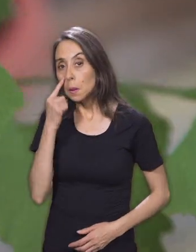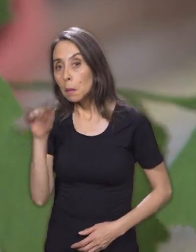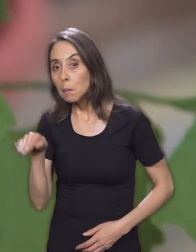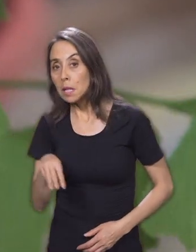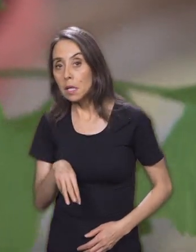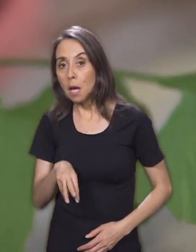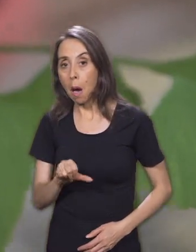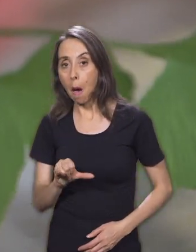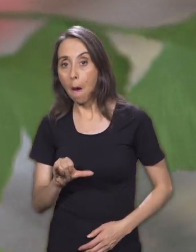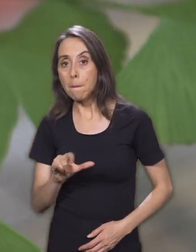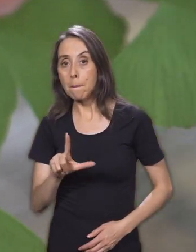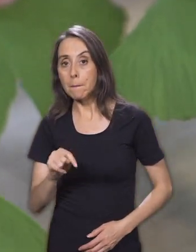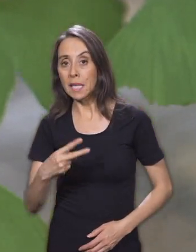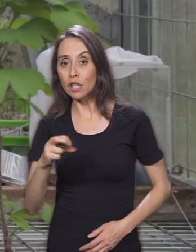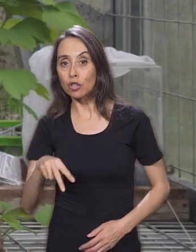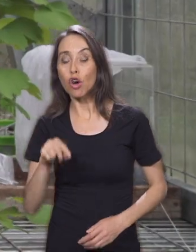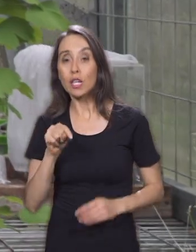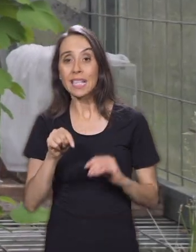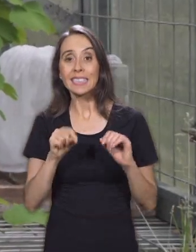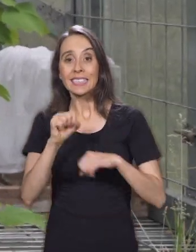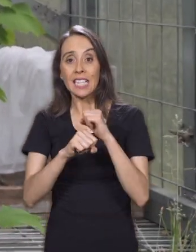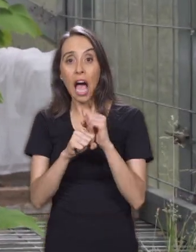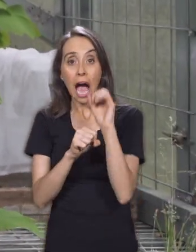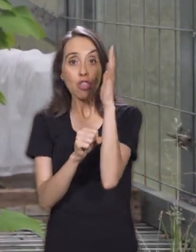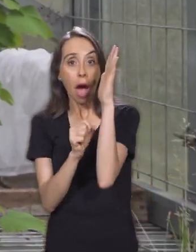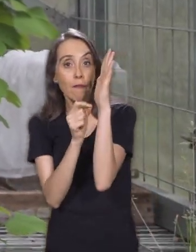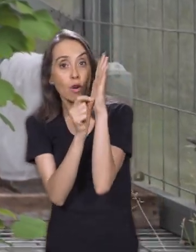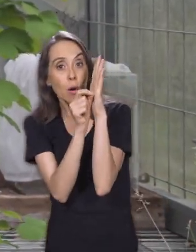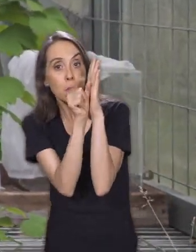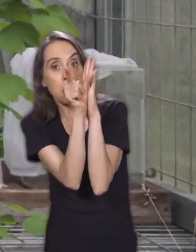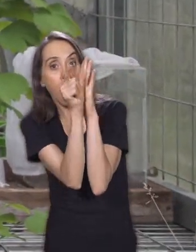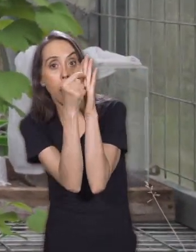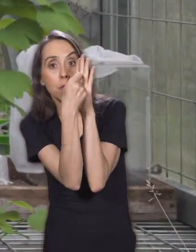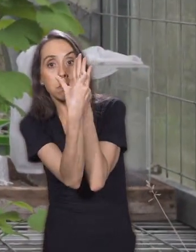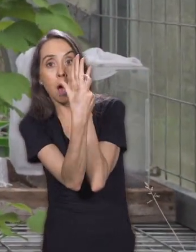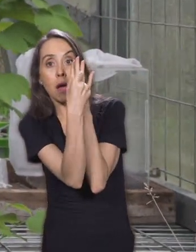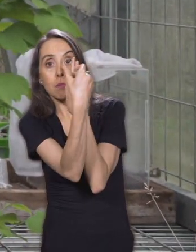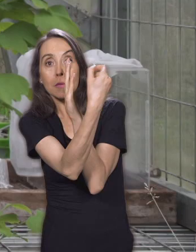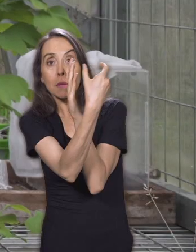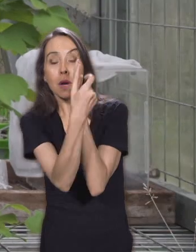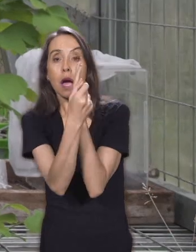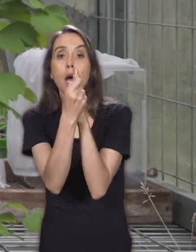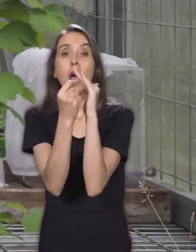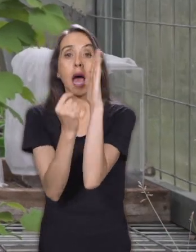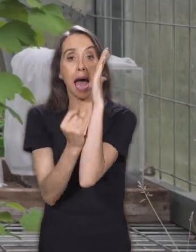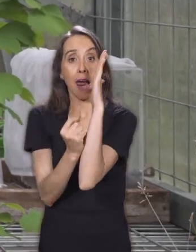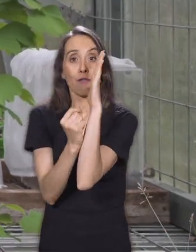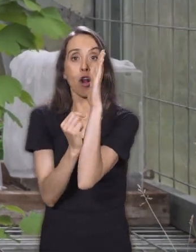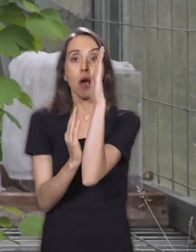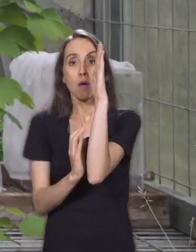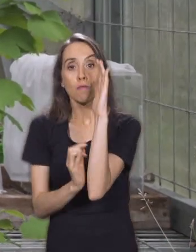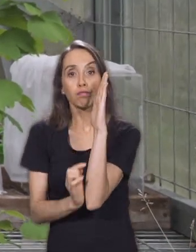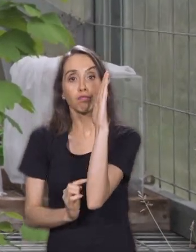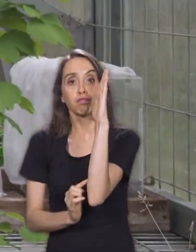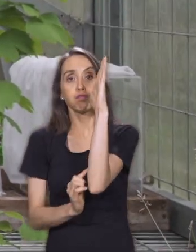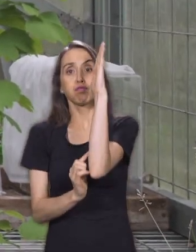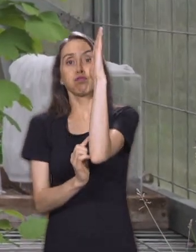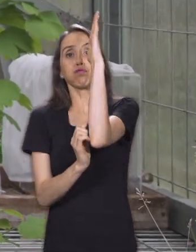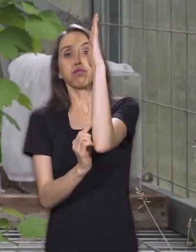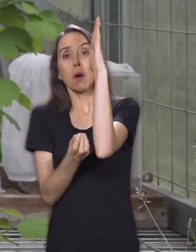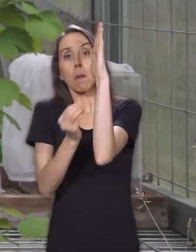Mira, Milton, estos son los brotes de este año. Han crecido como unos 30 centímetros más o menos.